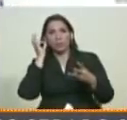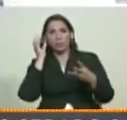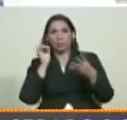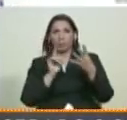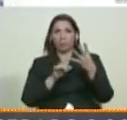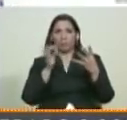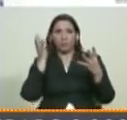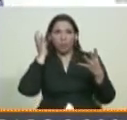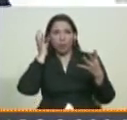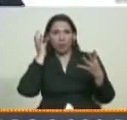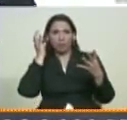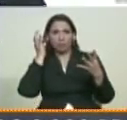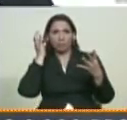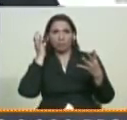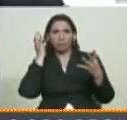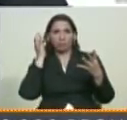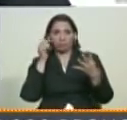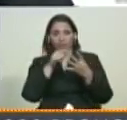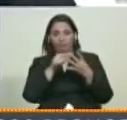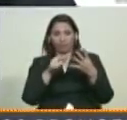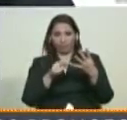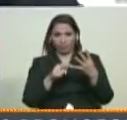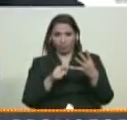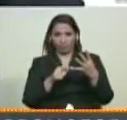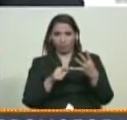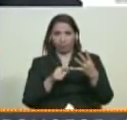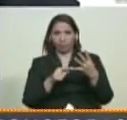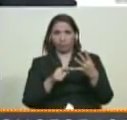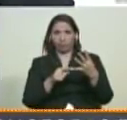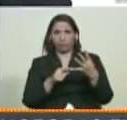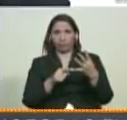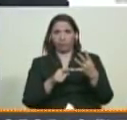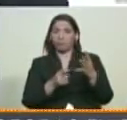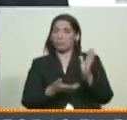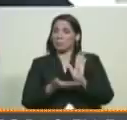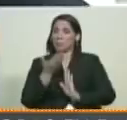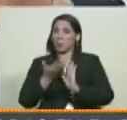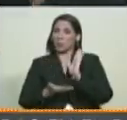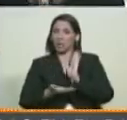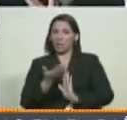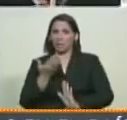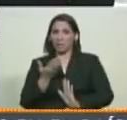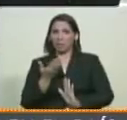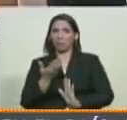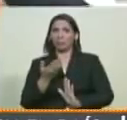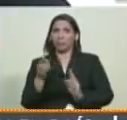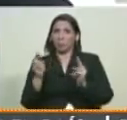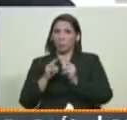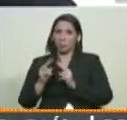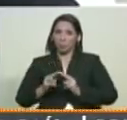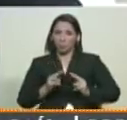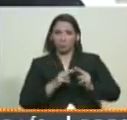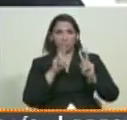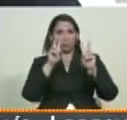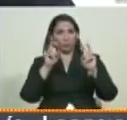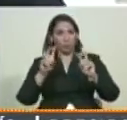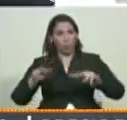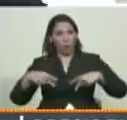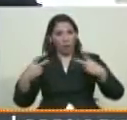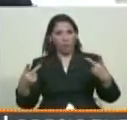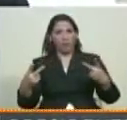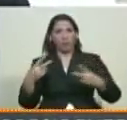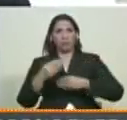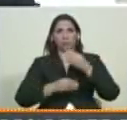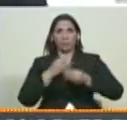Teresa Serpa? Es bien importante esto porque nuevamente revela que cuando se